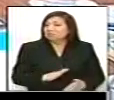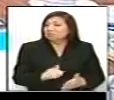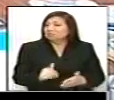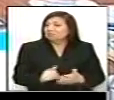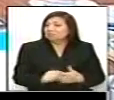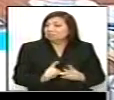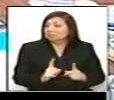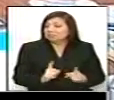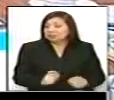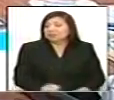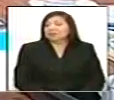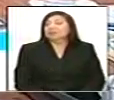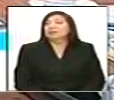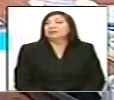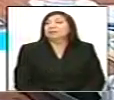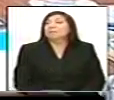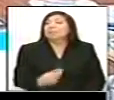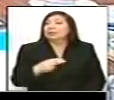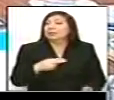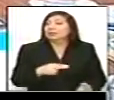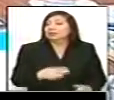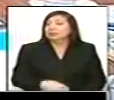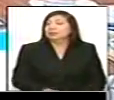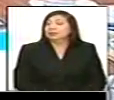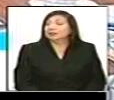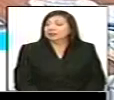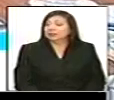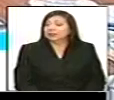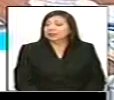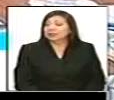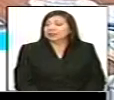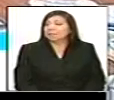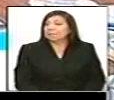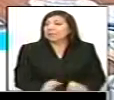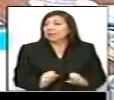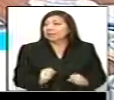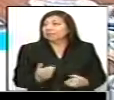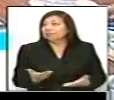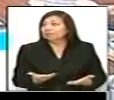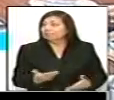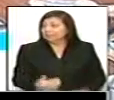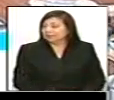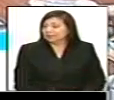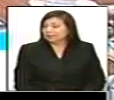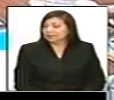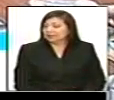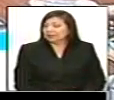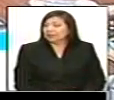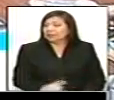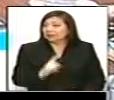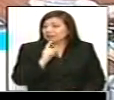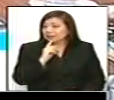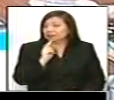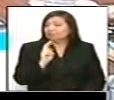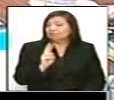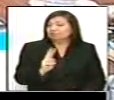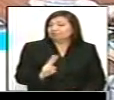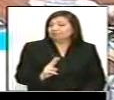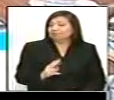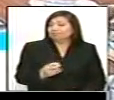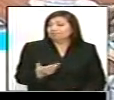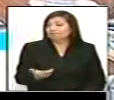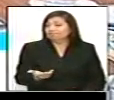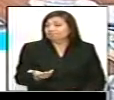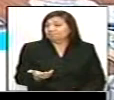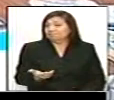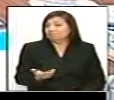una consideración para estudiarla, ¿no? Sería el caso, pues, en que estamos viendo que,